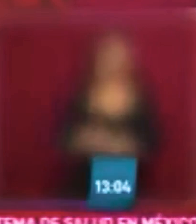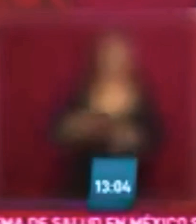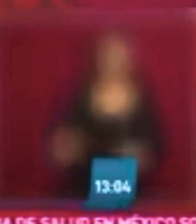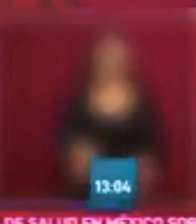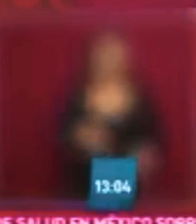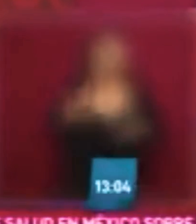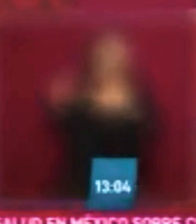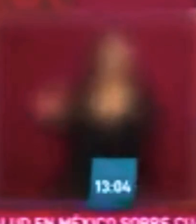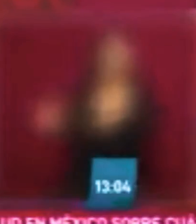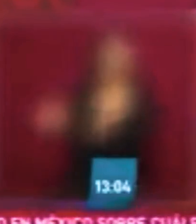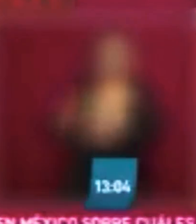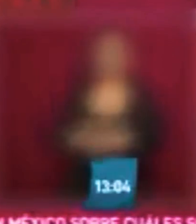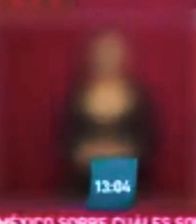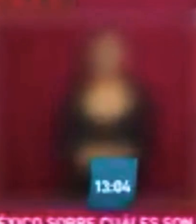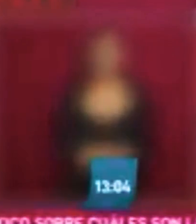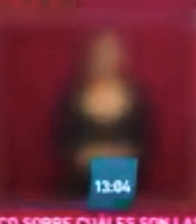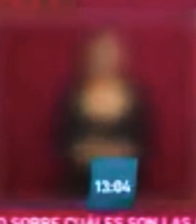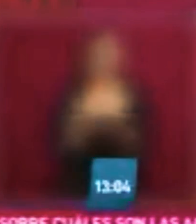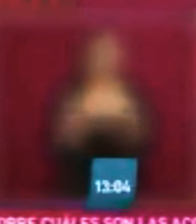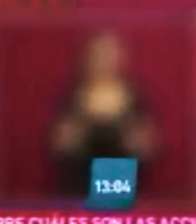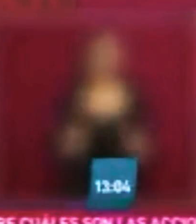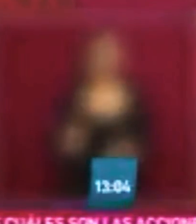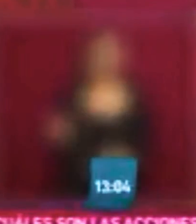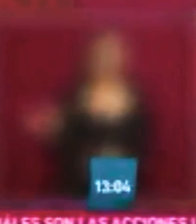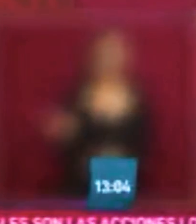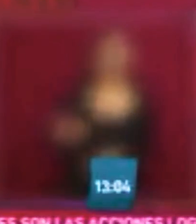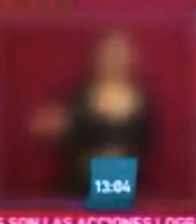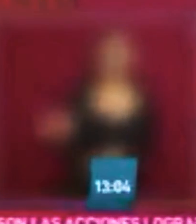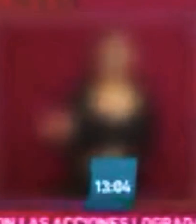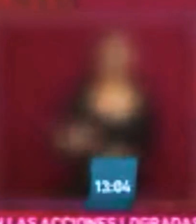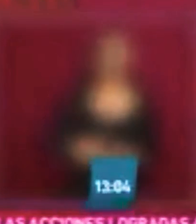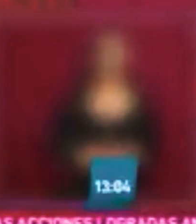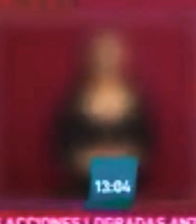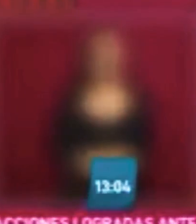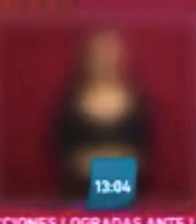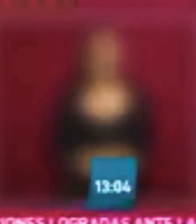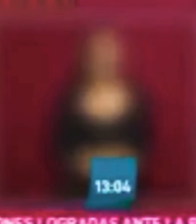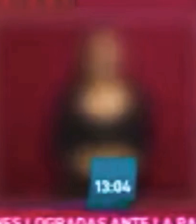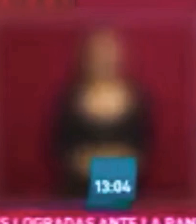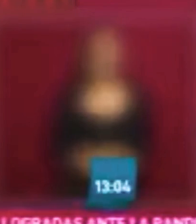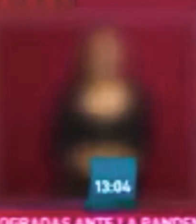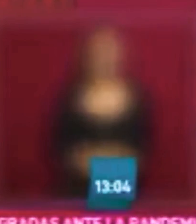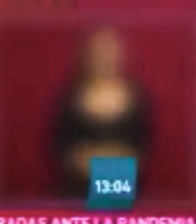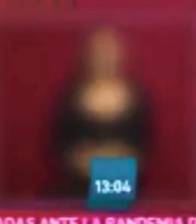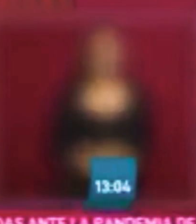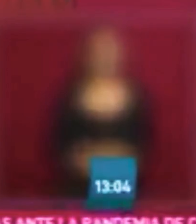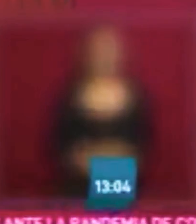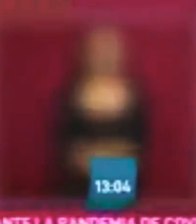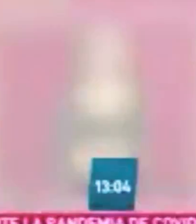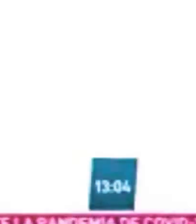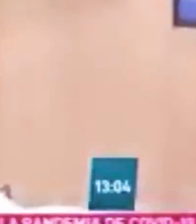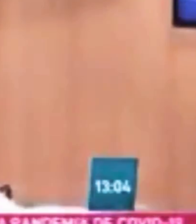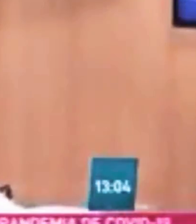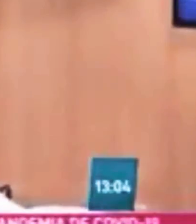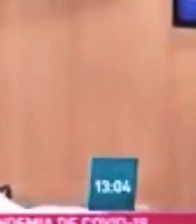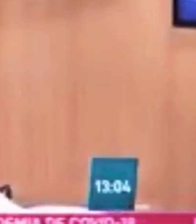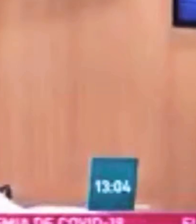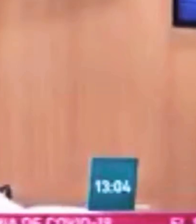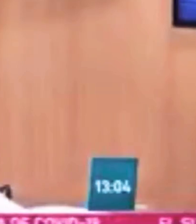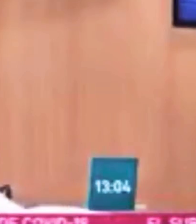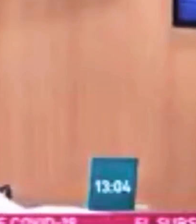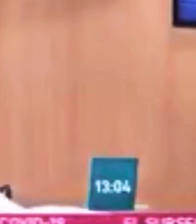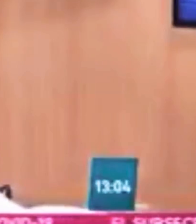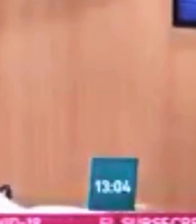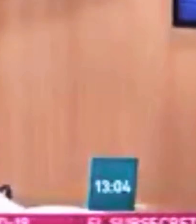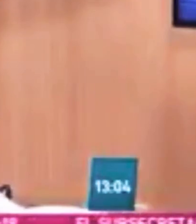a los expresidentes de México. El diputado local Nazario Norberto Sánchez, presidente de la Comisión de Puntos Constitucionales e Iniciativas